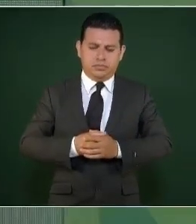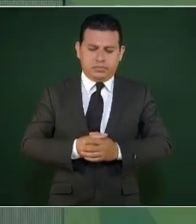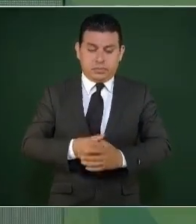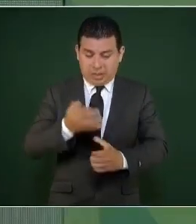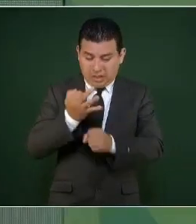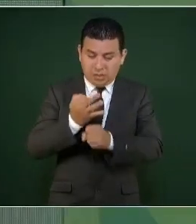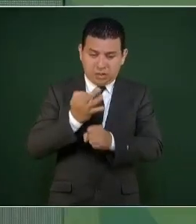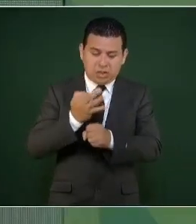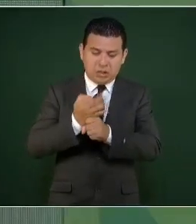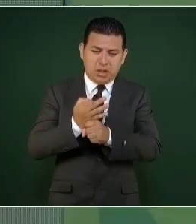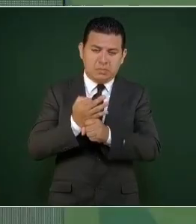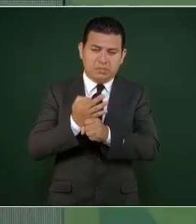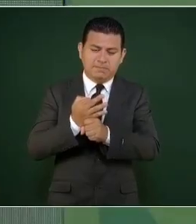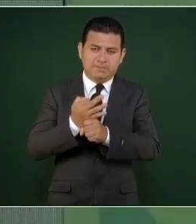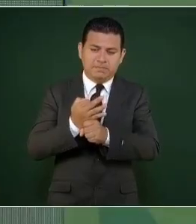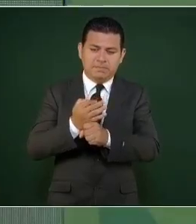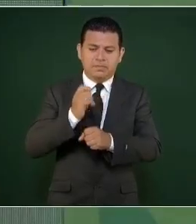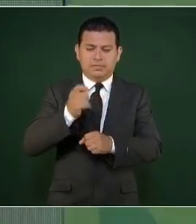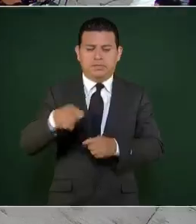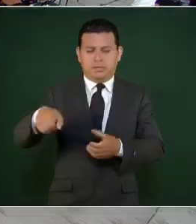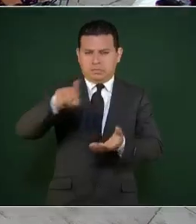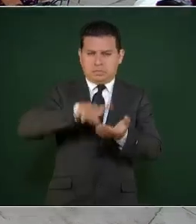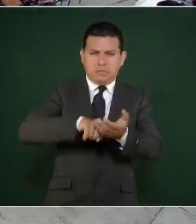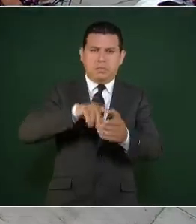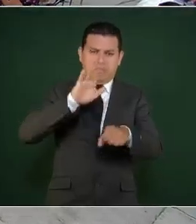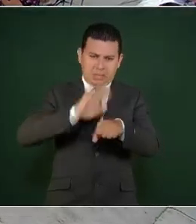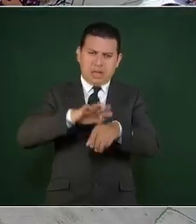hoy lo tratamos.